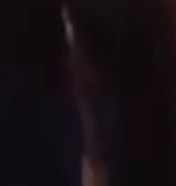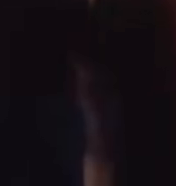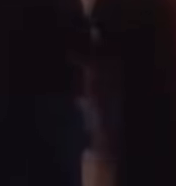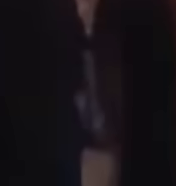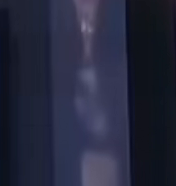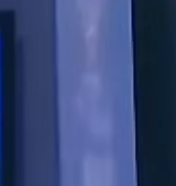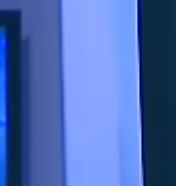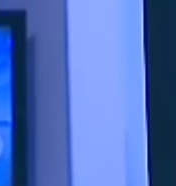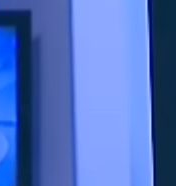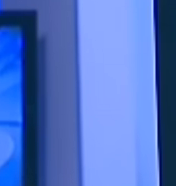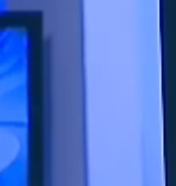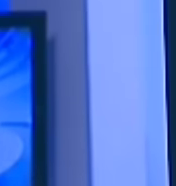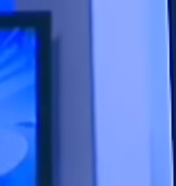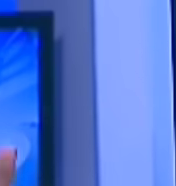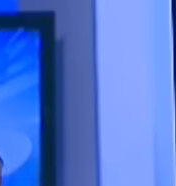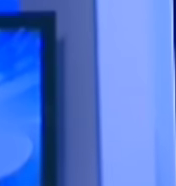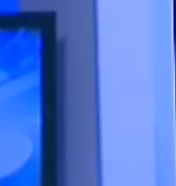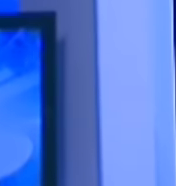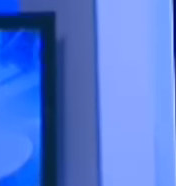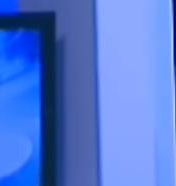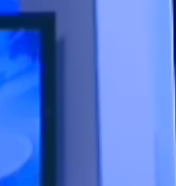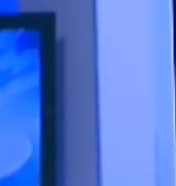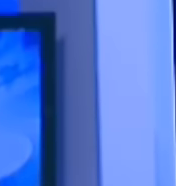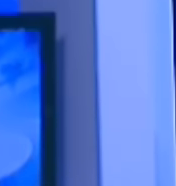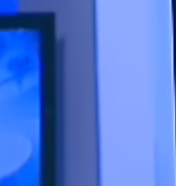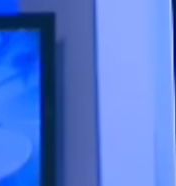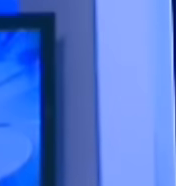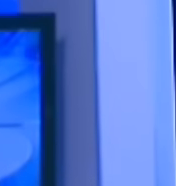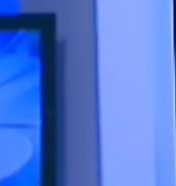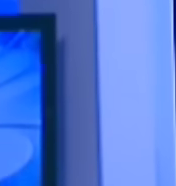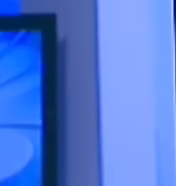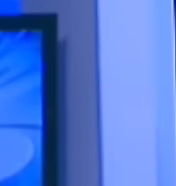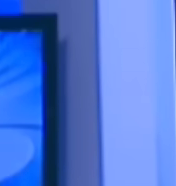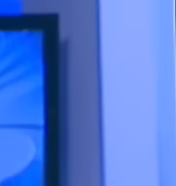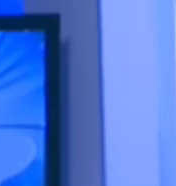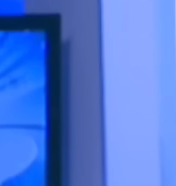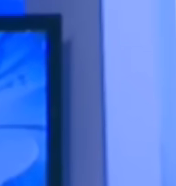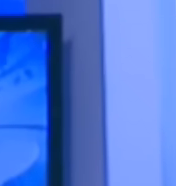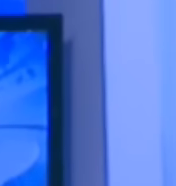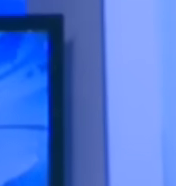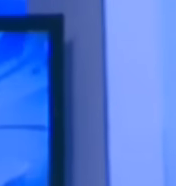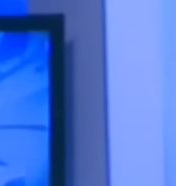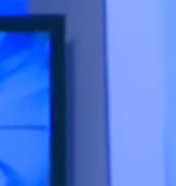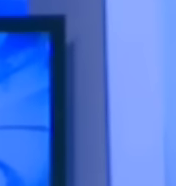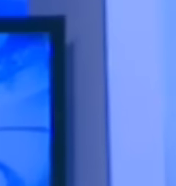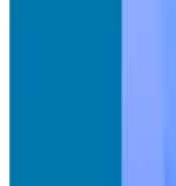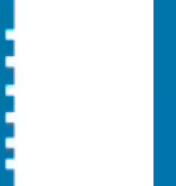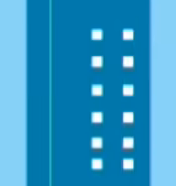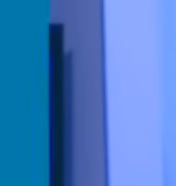Rafael. Se espera que toque la isla este jueves, ya convertido en huracán.